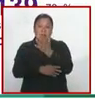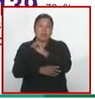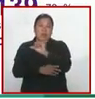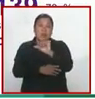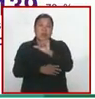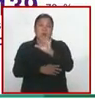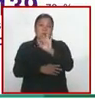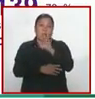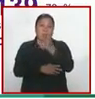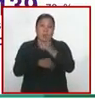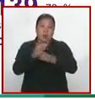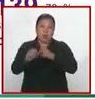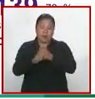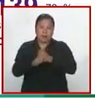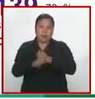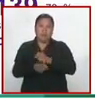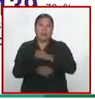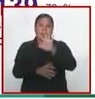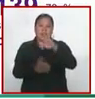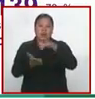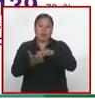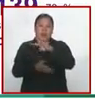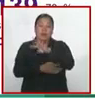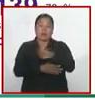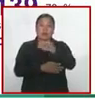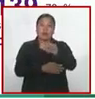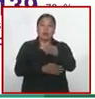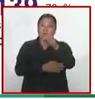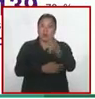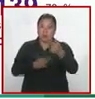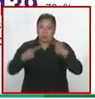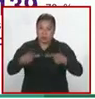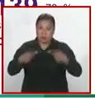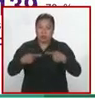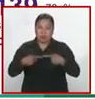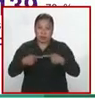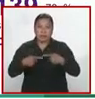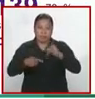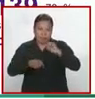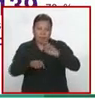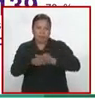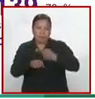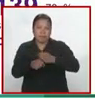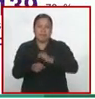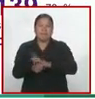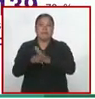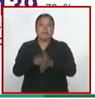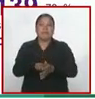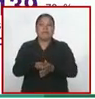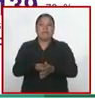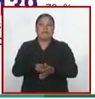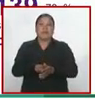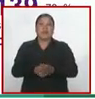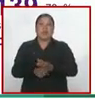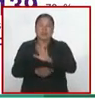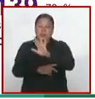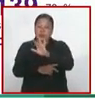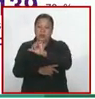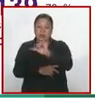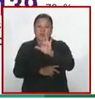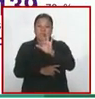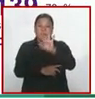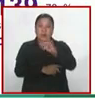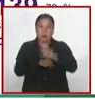44 años con cinco mil 412 casos confirmados seguido del grupo de edad de 50 a